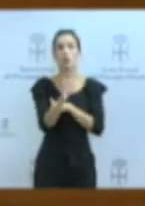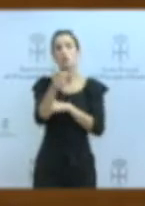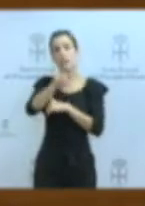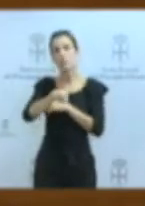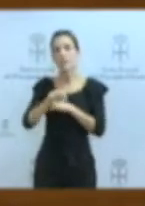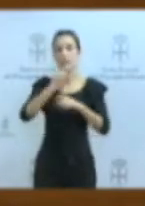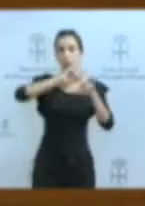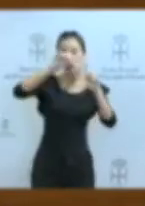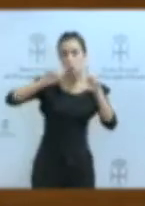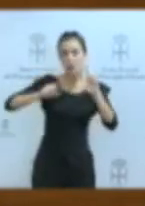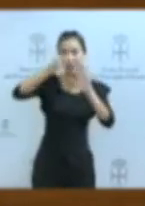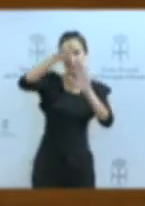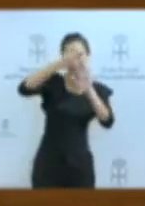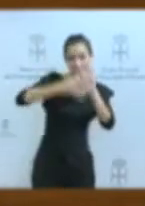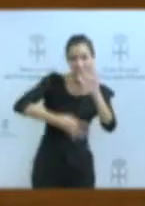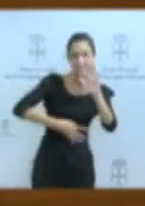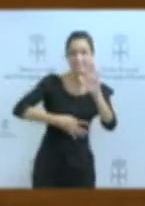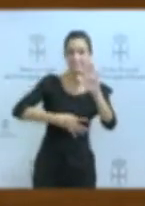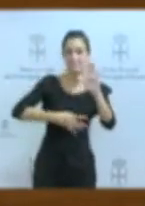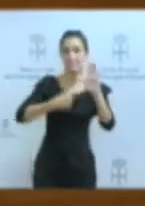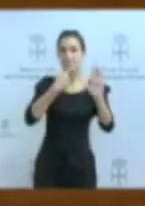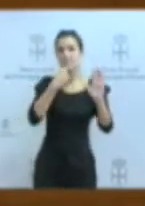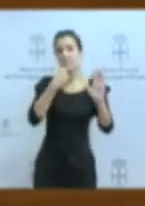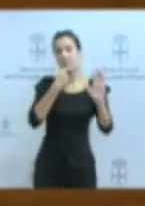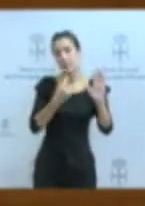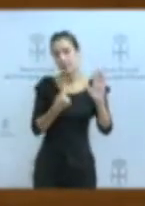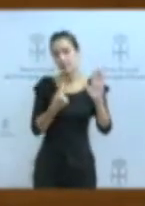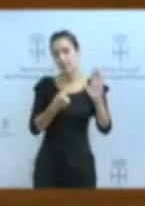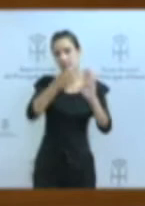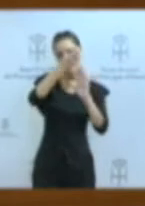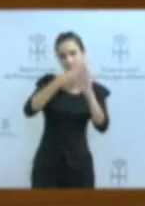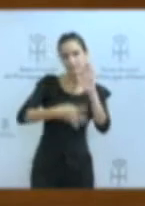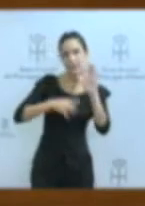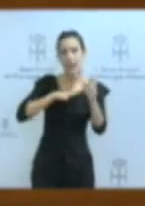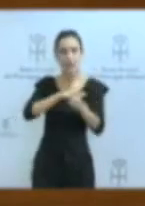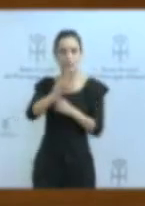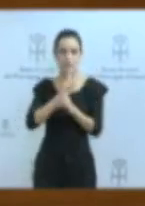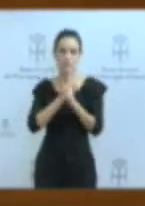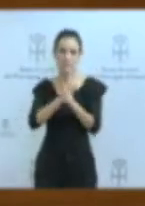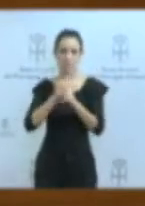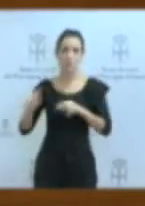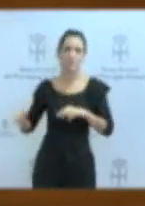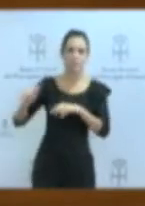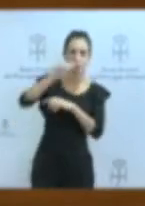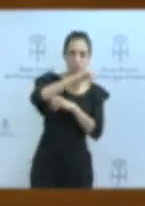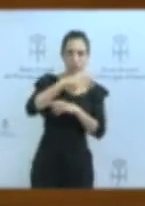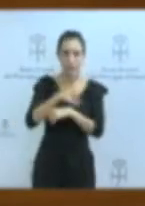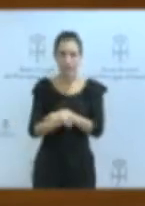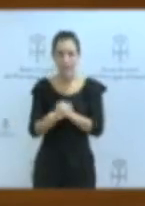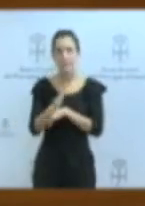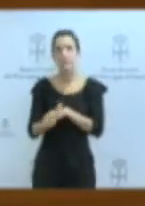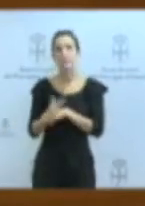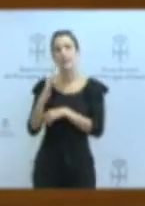el mundo del transporte aéreo y que en todos ellos, en el